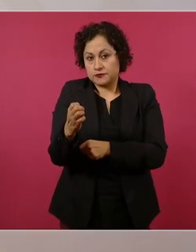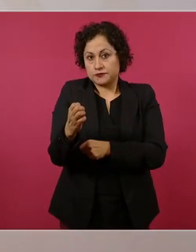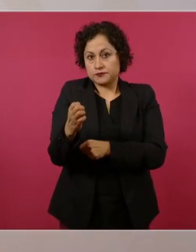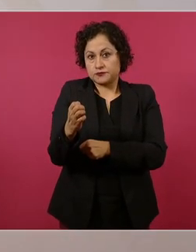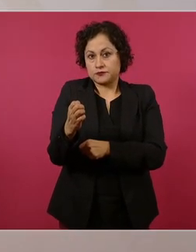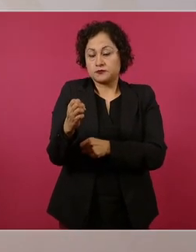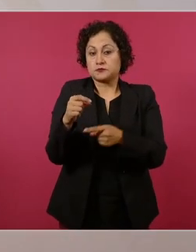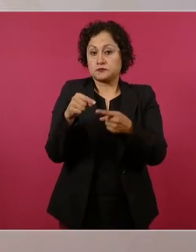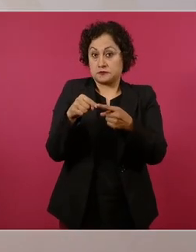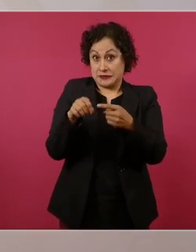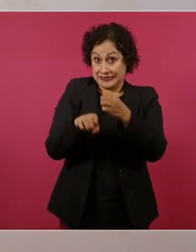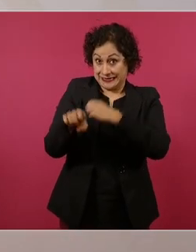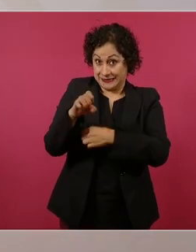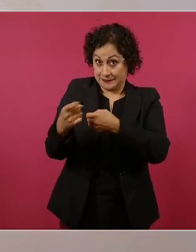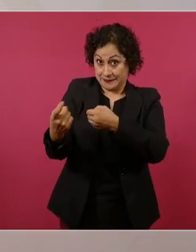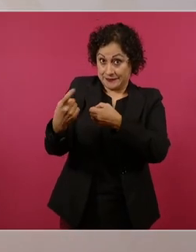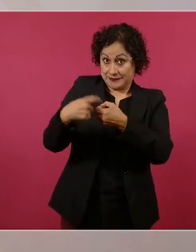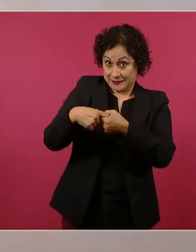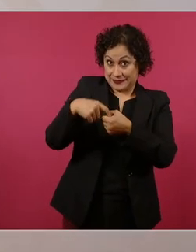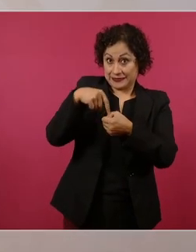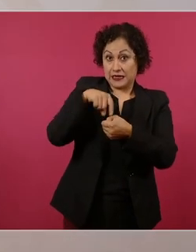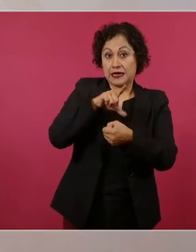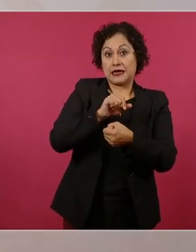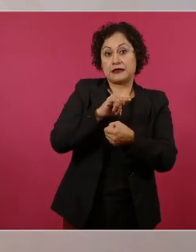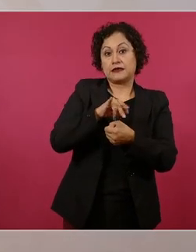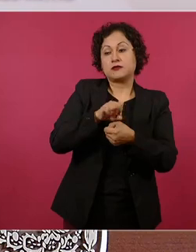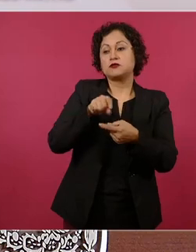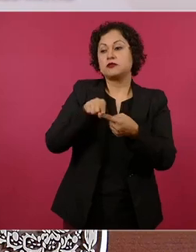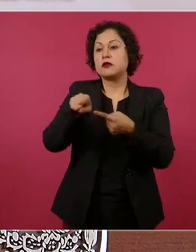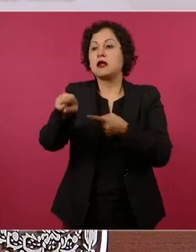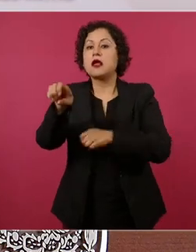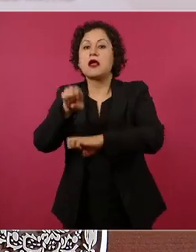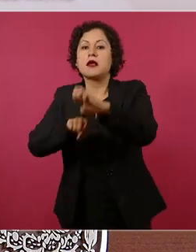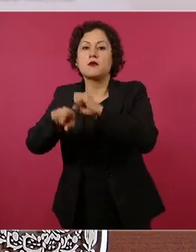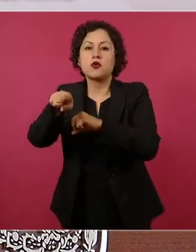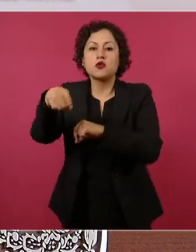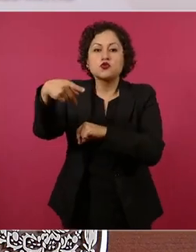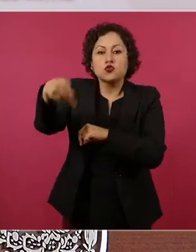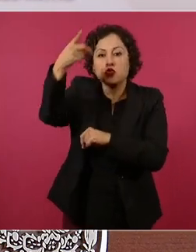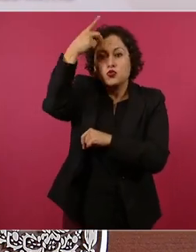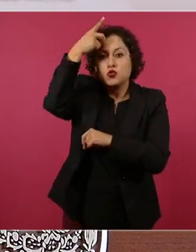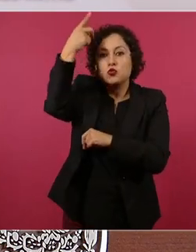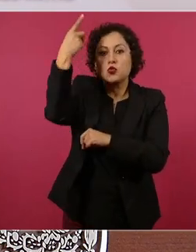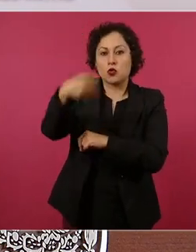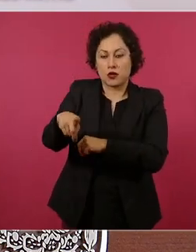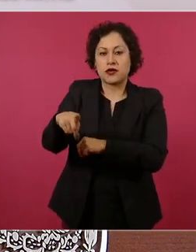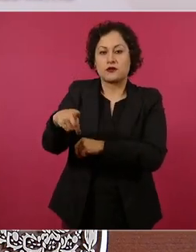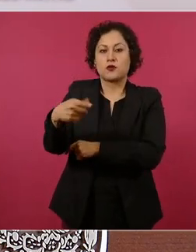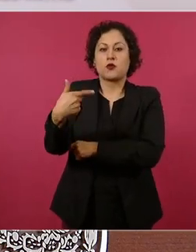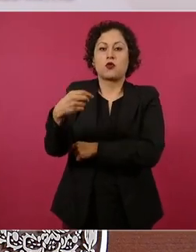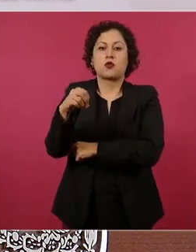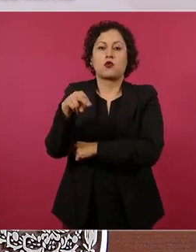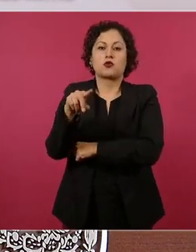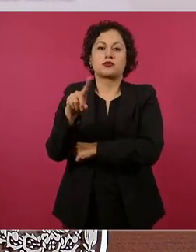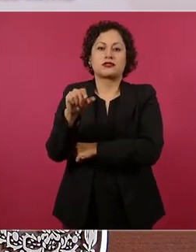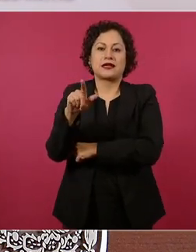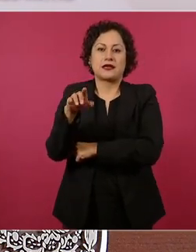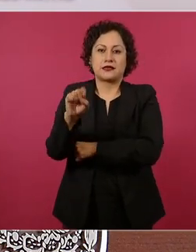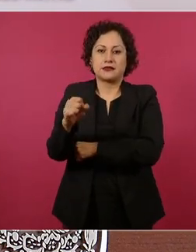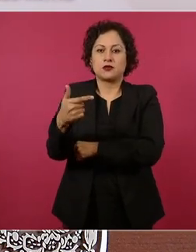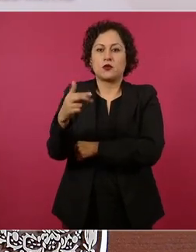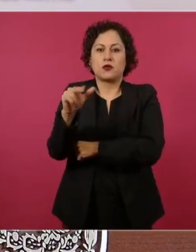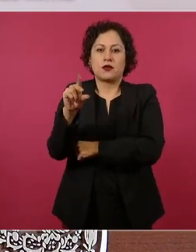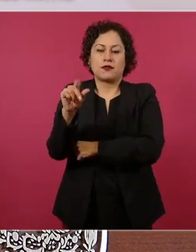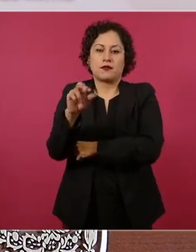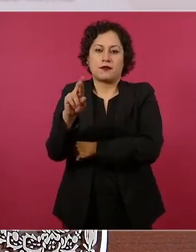su dueño, como en todo el consorcio, es Cristian González Guadarrama.